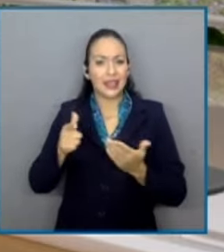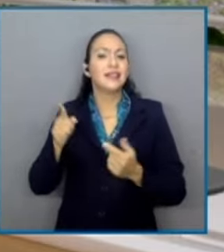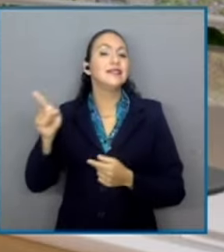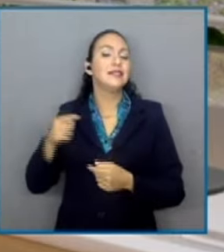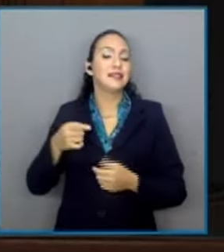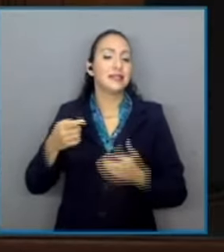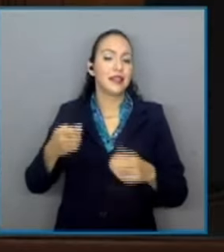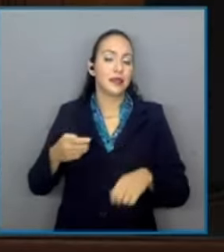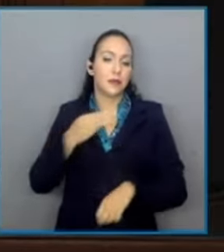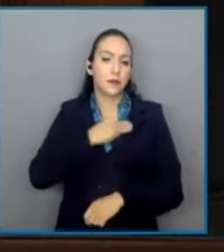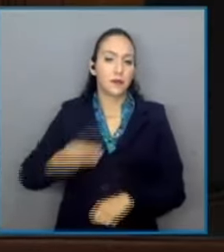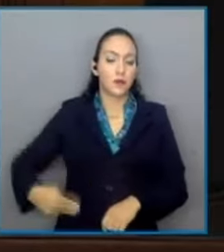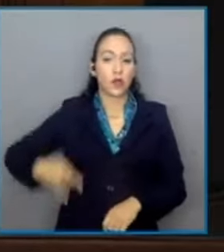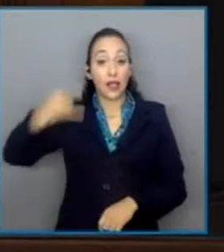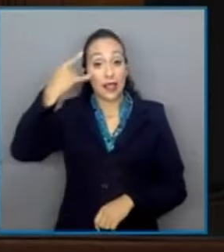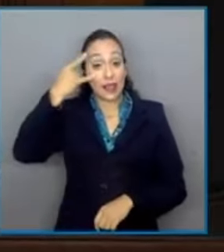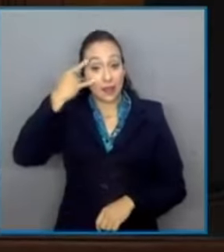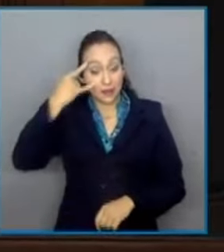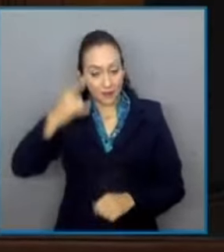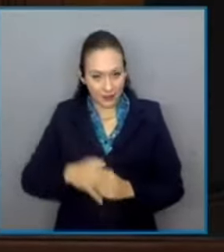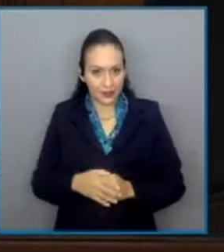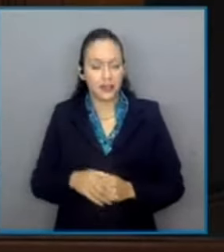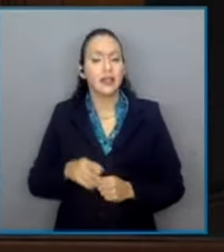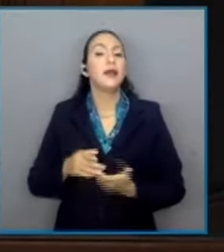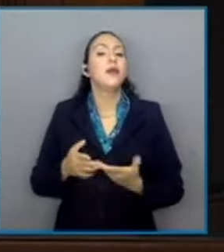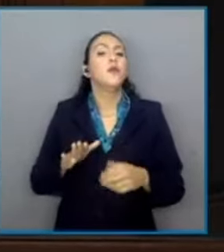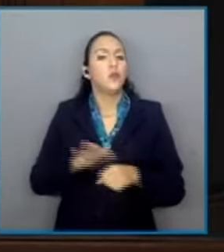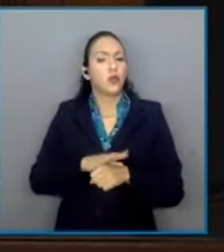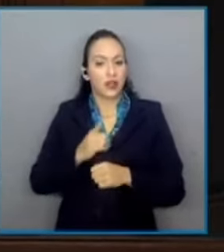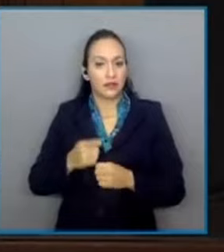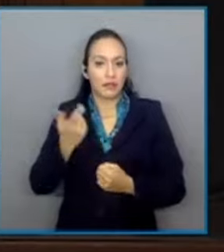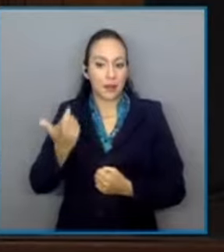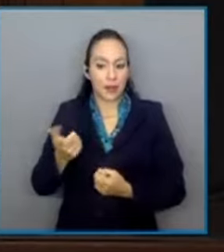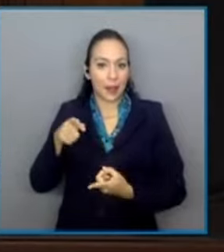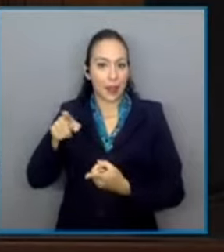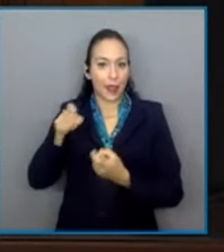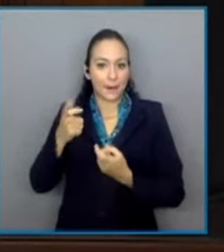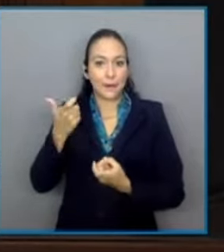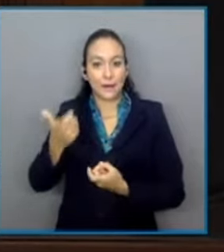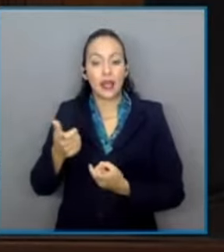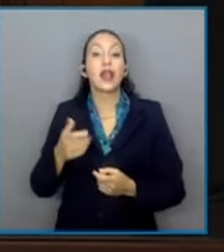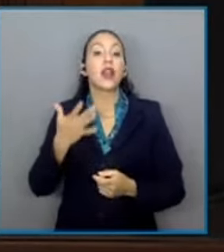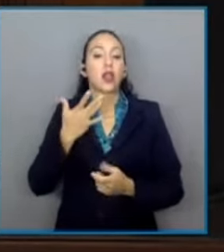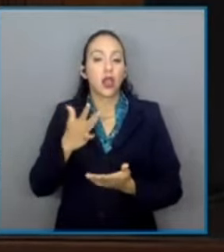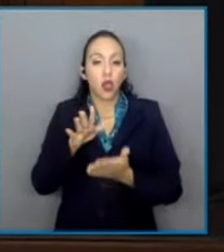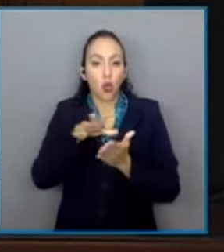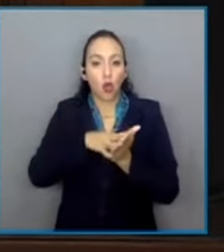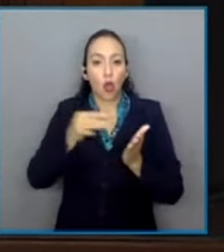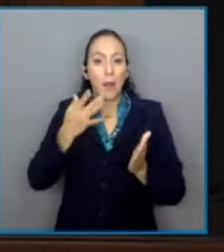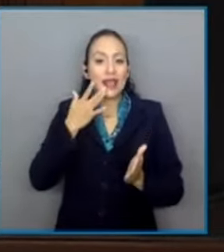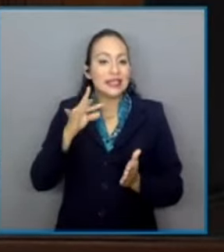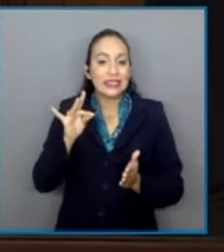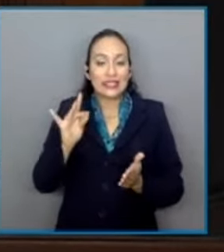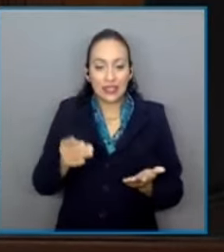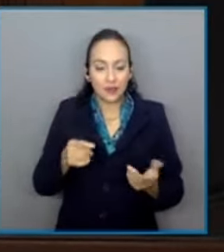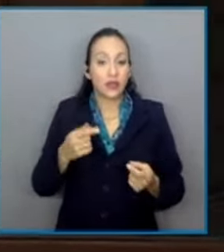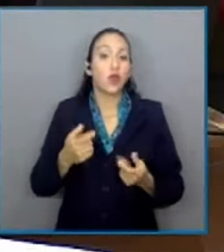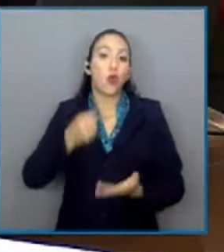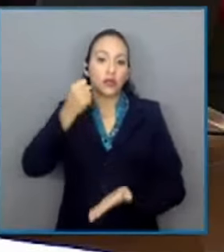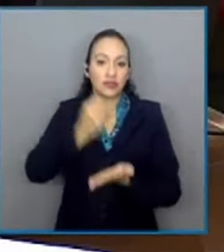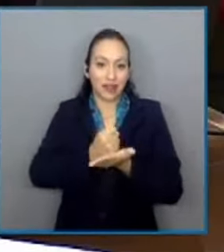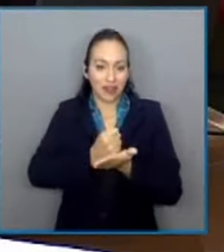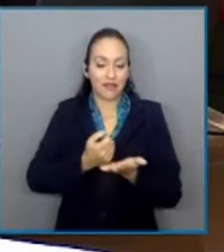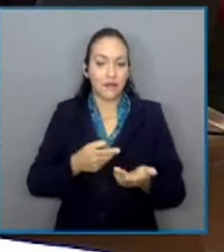estado de Campeche, que establecían cobros por la expedición de copias simples y certificadas no relacionadas con el derecho de acceso a